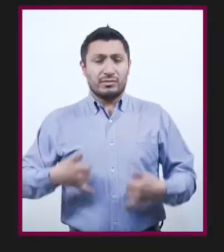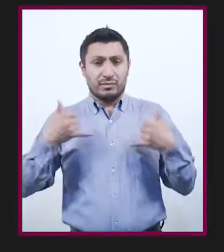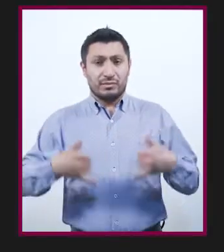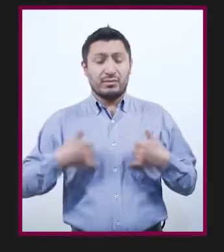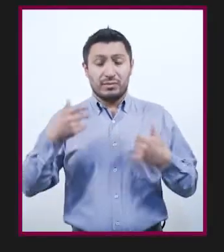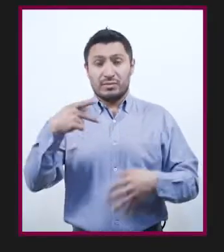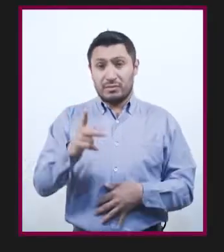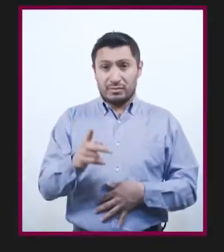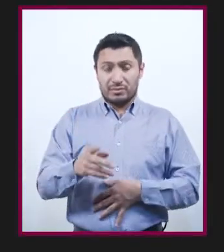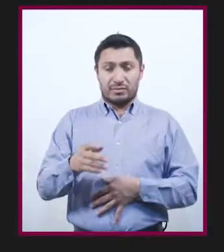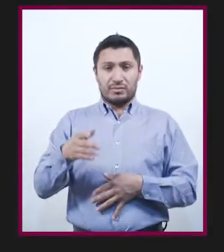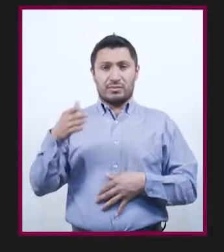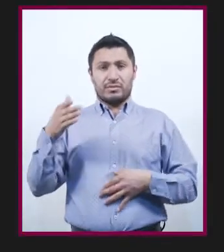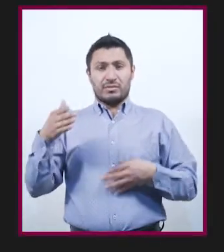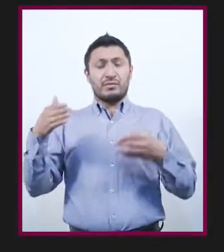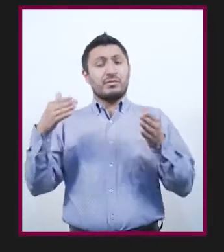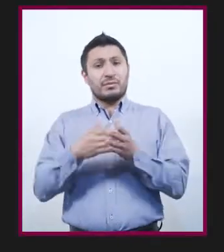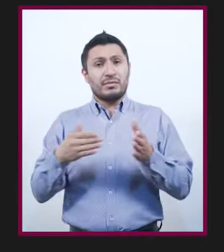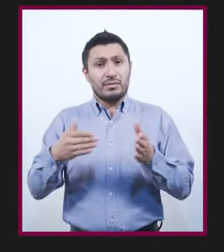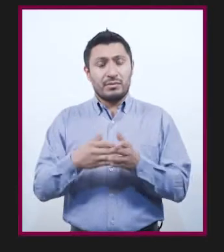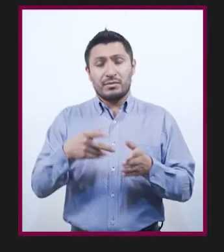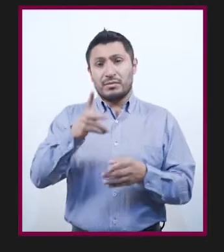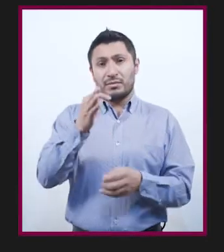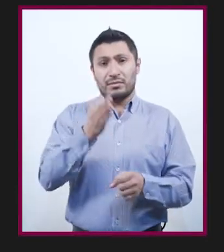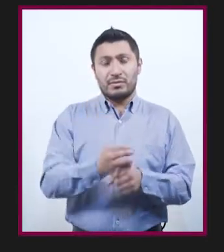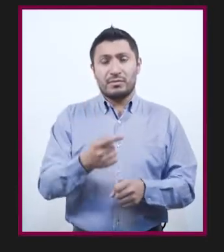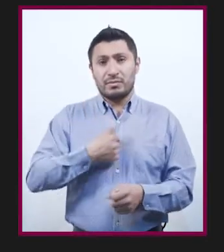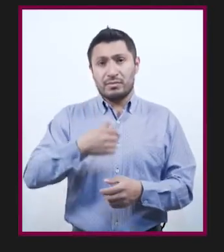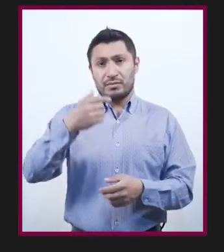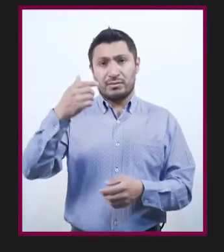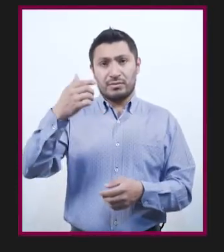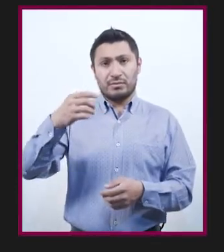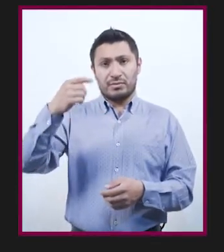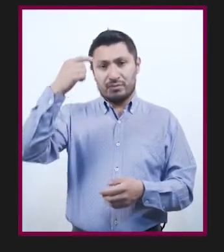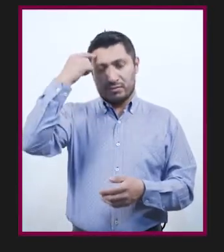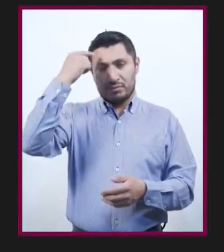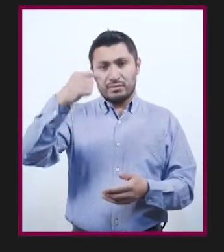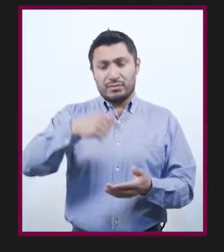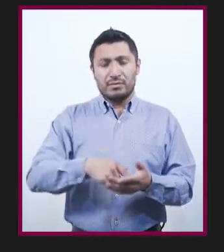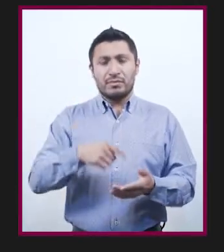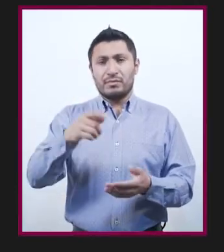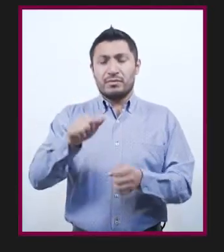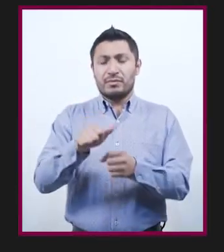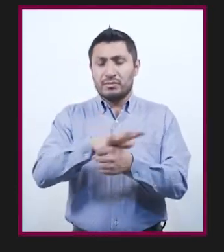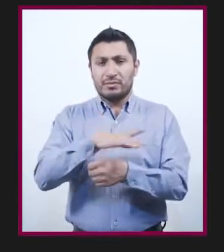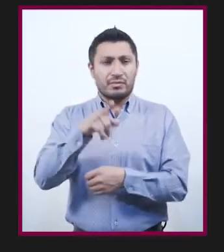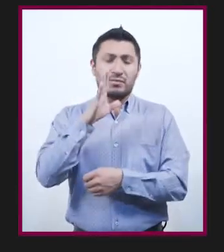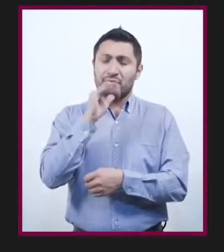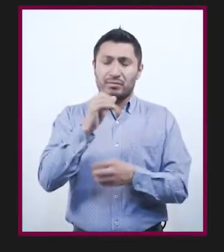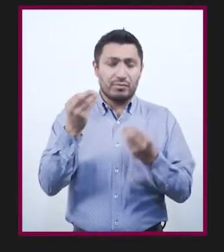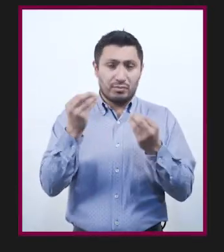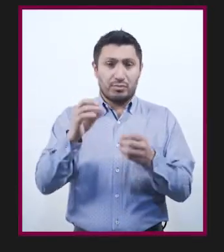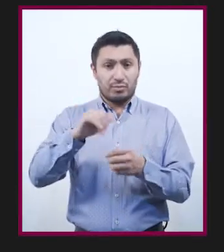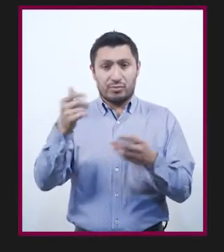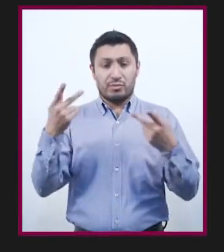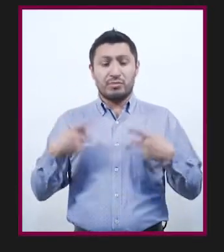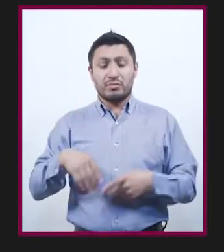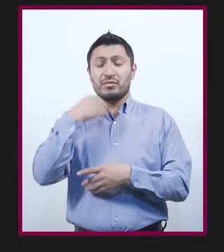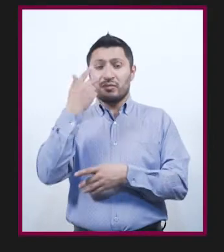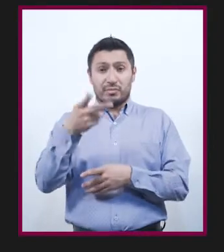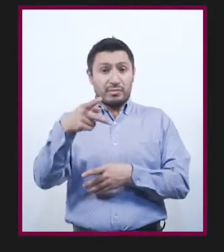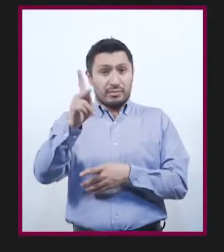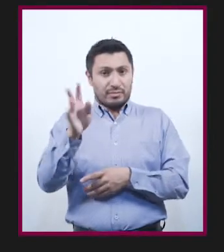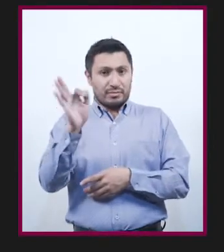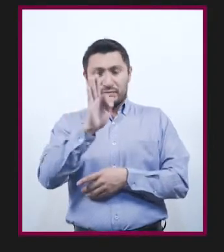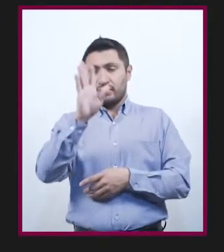disfrutar más la vida, o sea, estás como más capacitado, estás como más enfocado en lo que quieres, o sea, como puedes